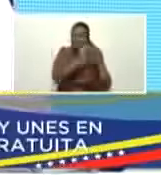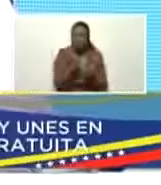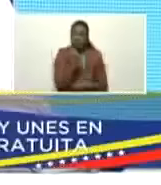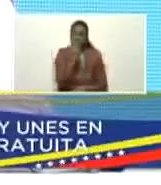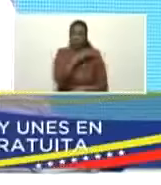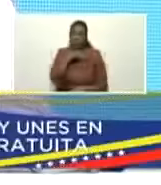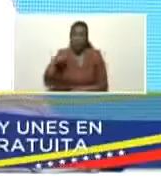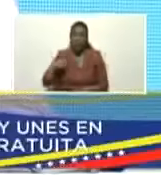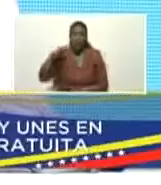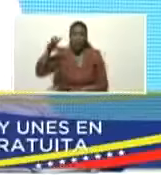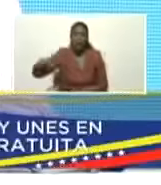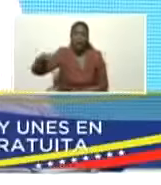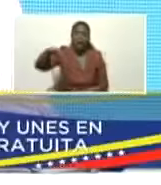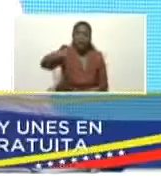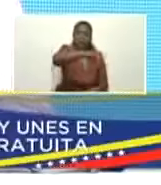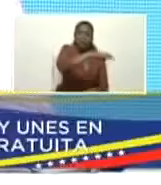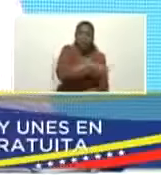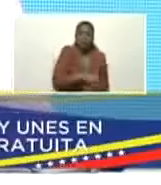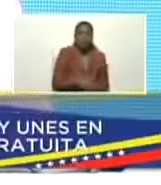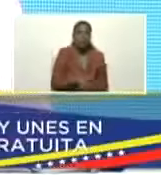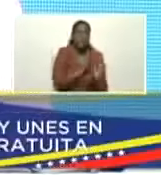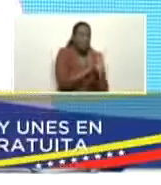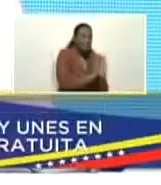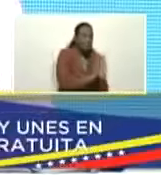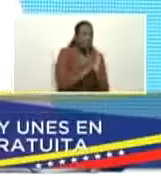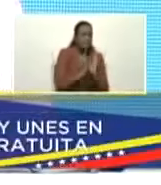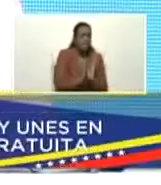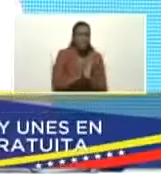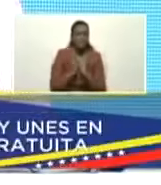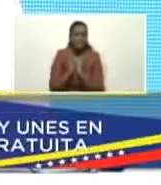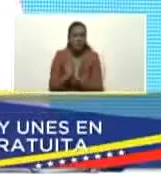Nosotros en cada etapa hemos generado